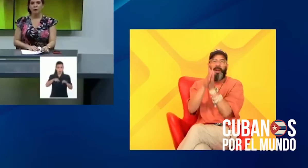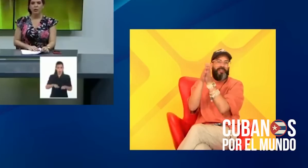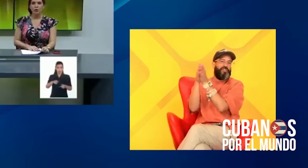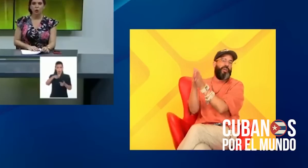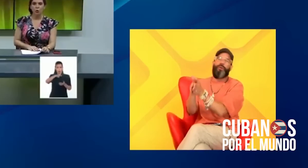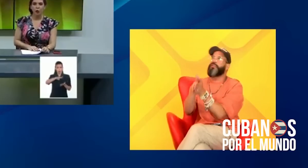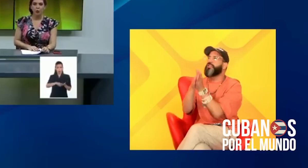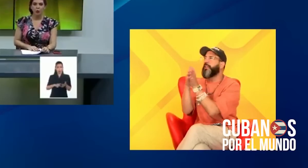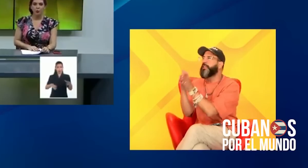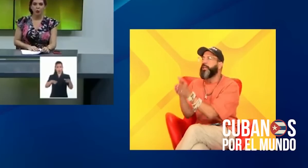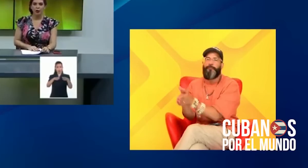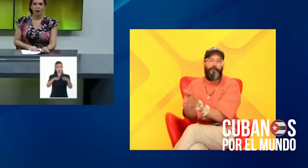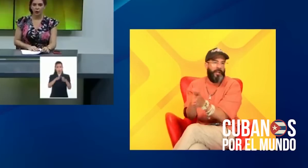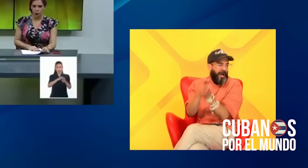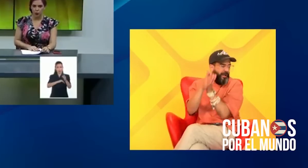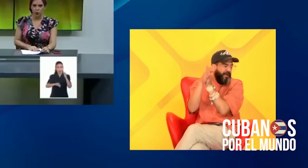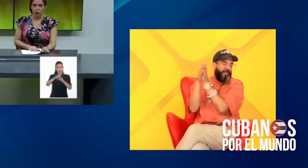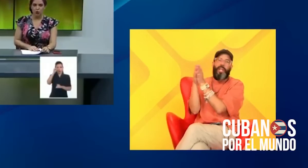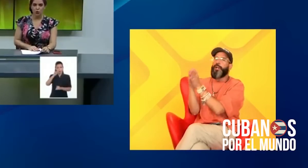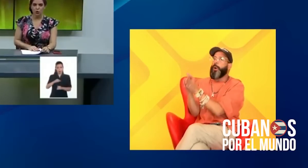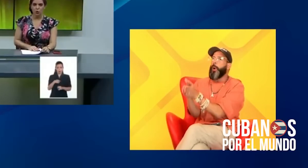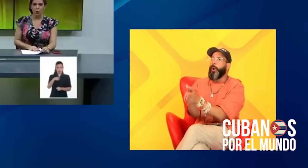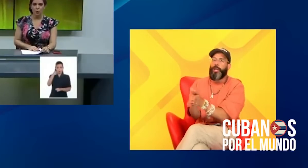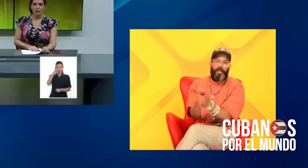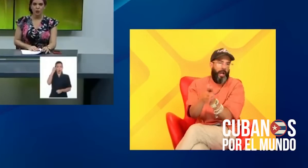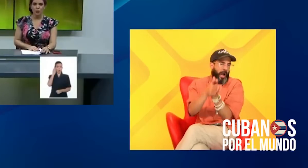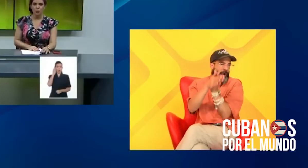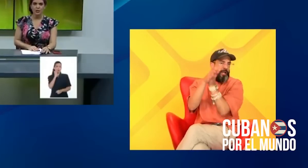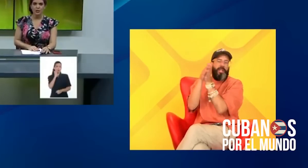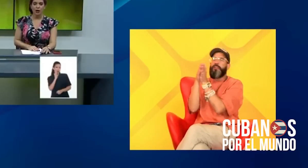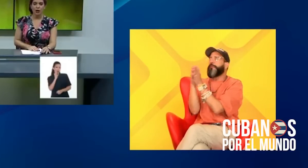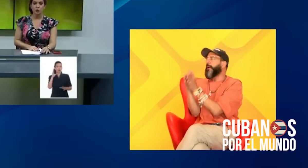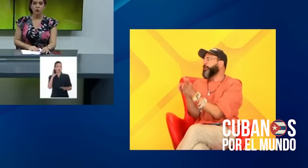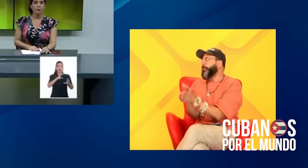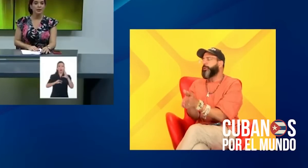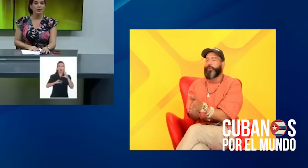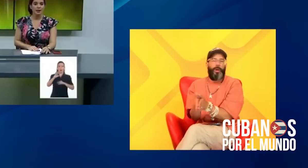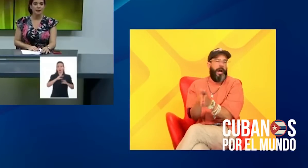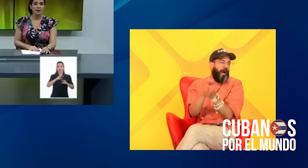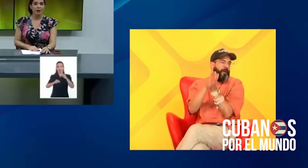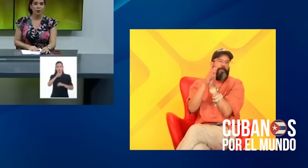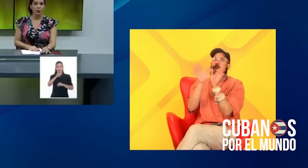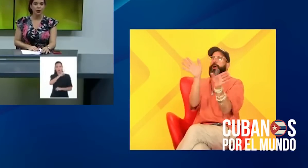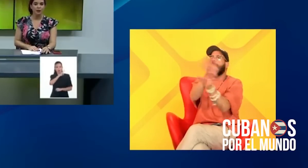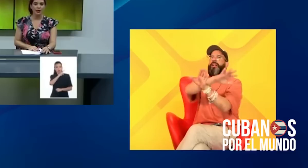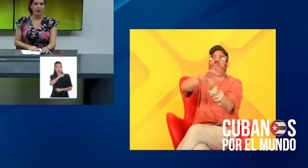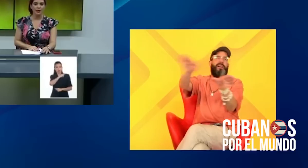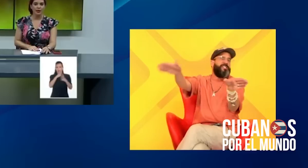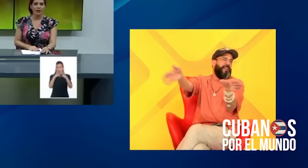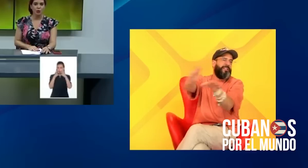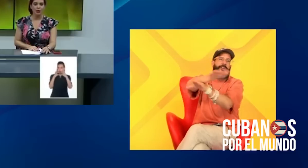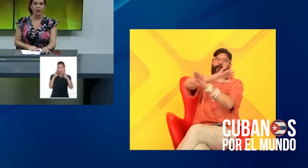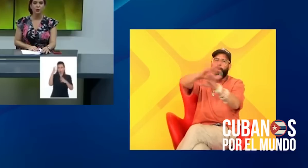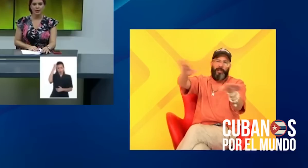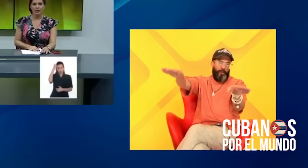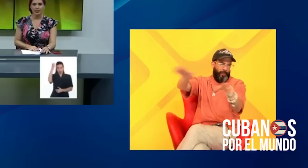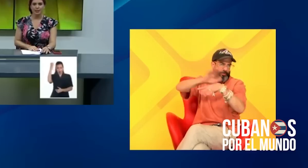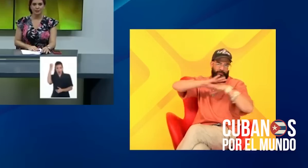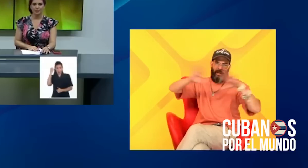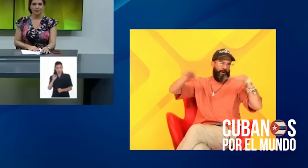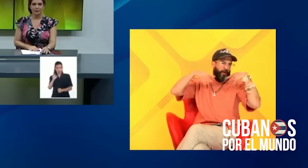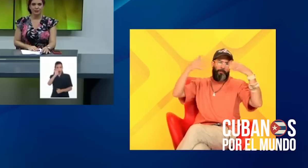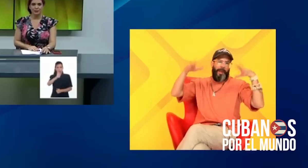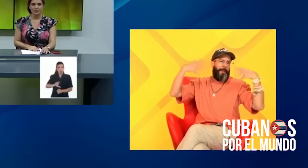de cooperación científica, tecnológica, de infraestructura, porque ellos le meten el científico a